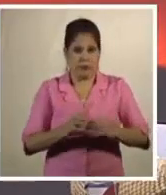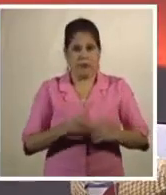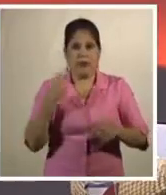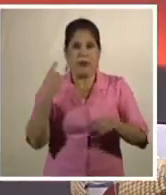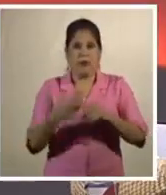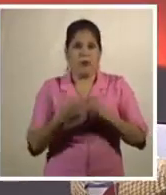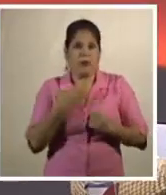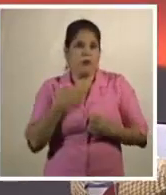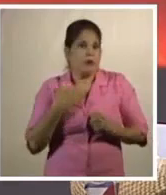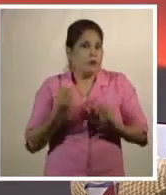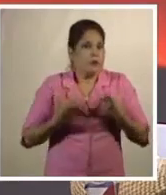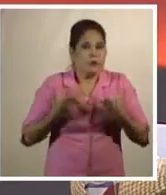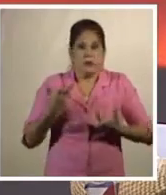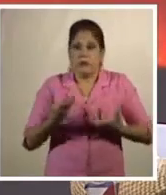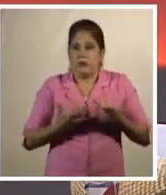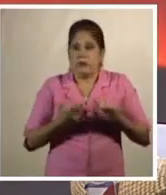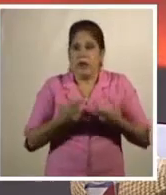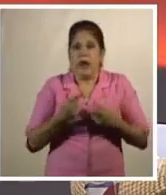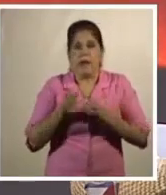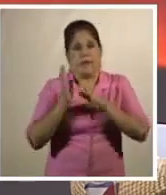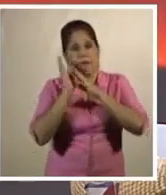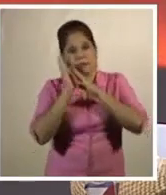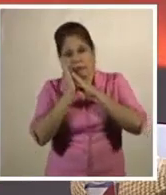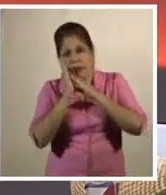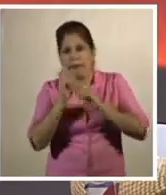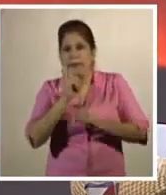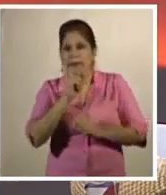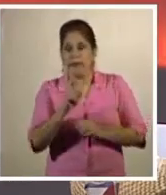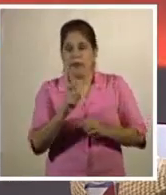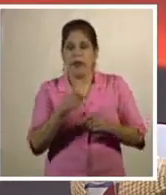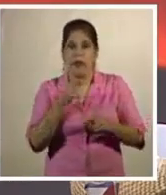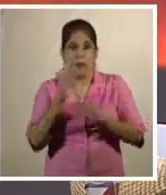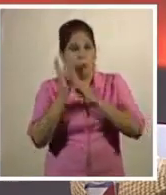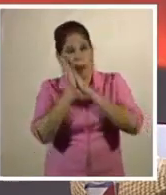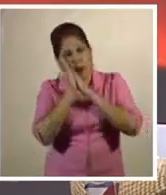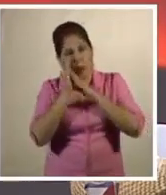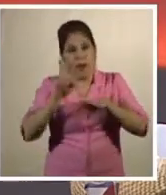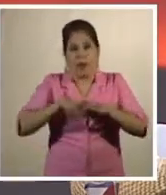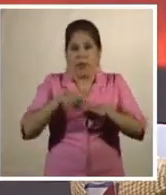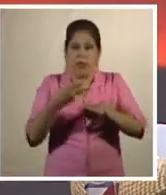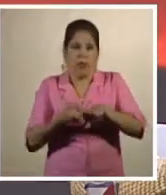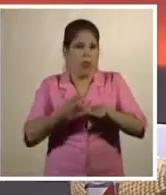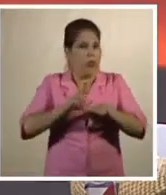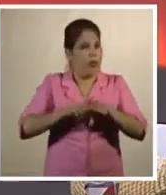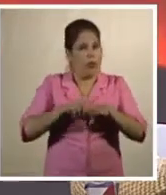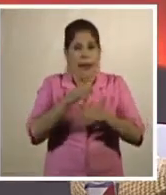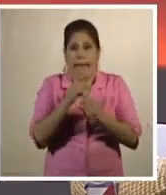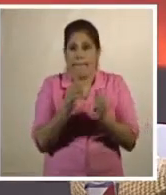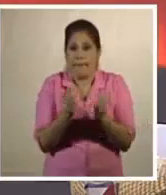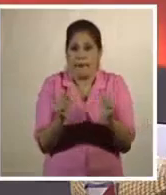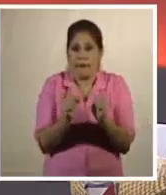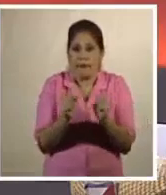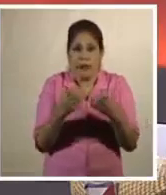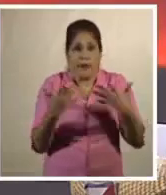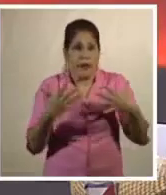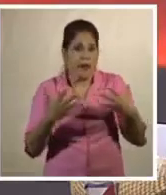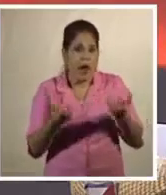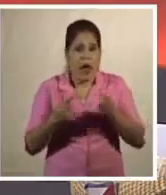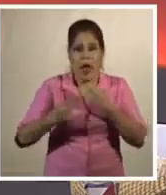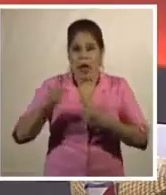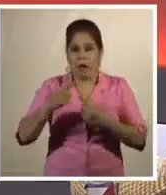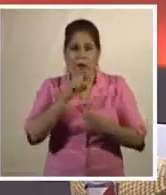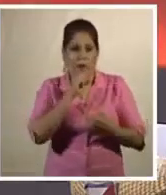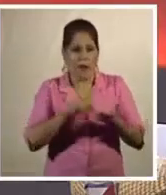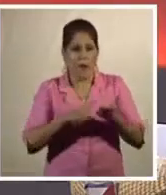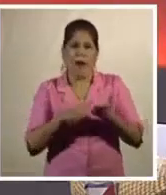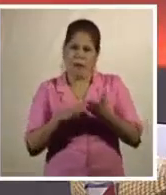pero además las ansiedades del día el niño se la lleva el sueño y entonces tiene miedos a la hora de dormir miedos nocturnos y quiere meterse en la cama con